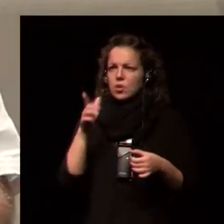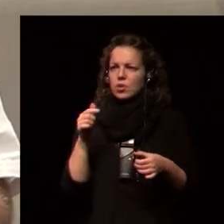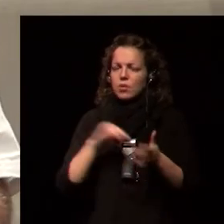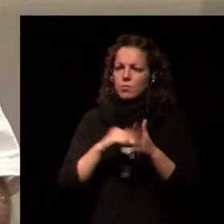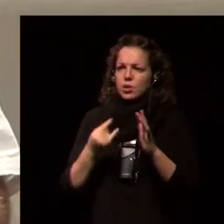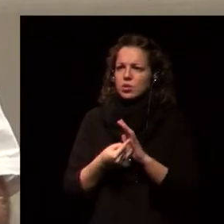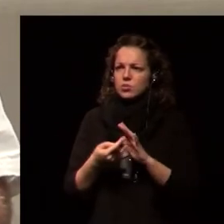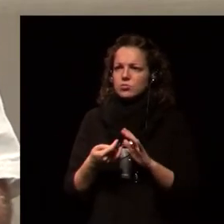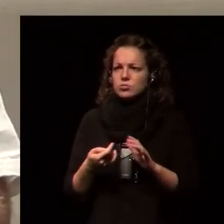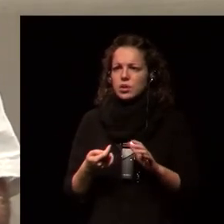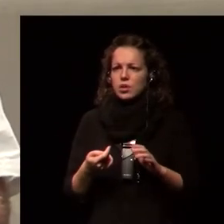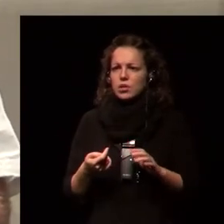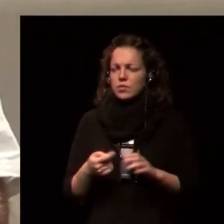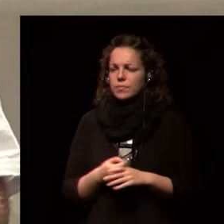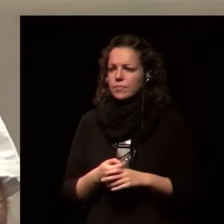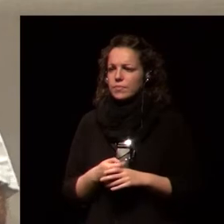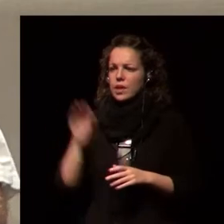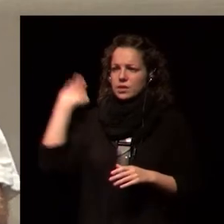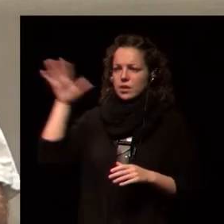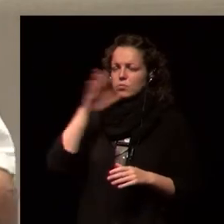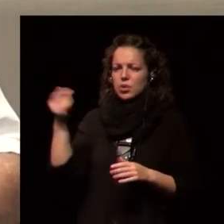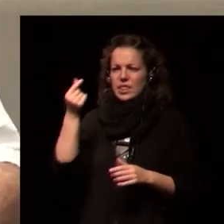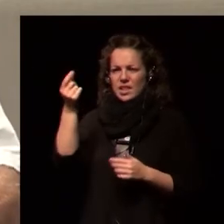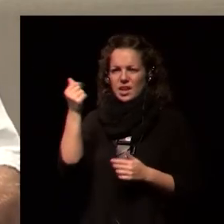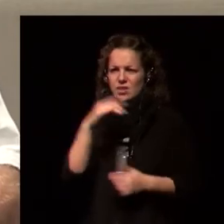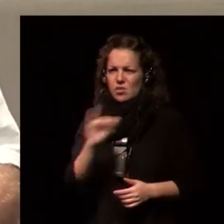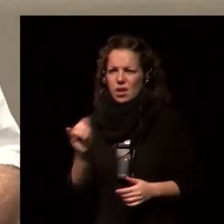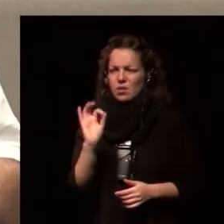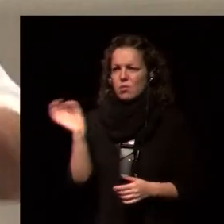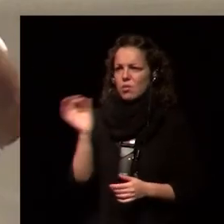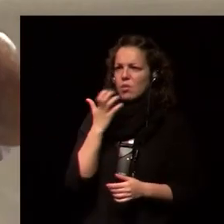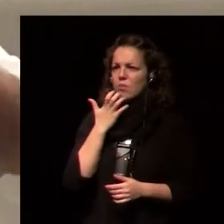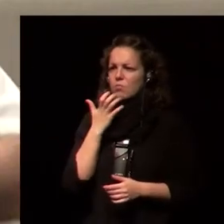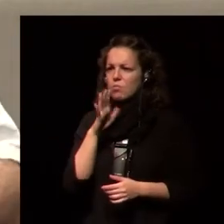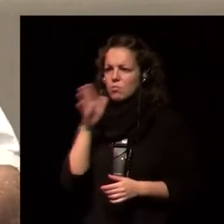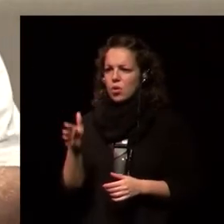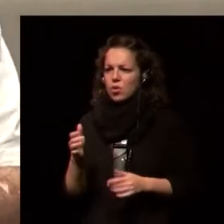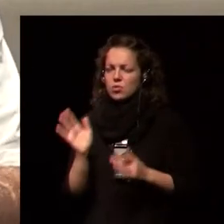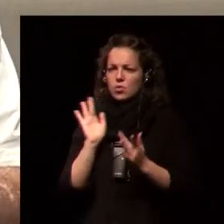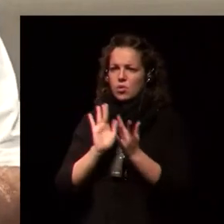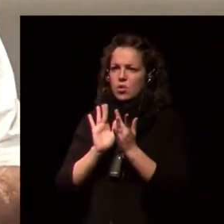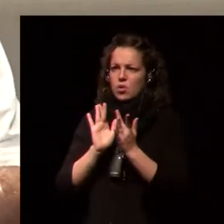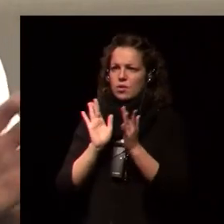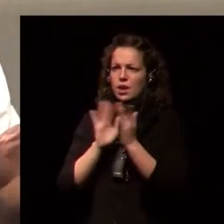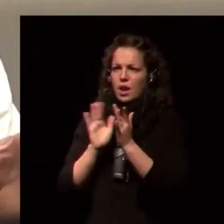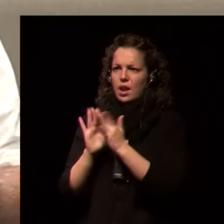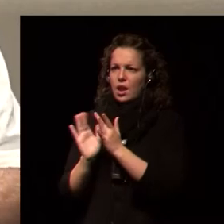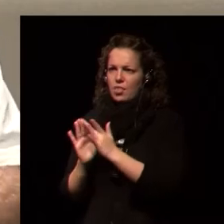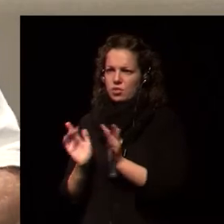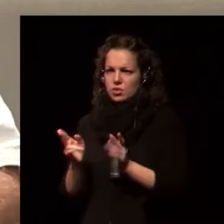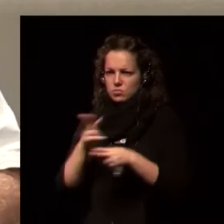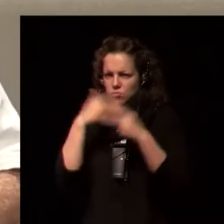exotizantes porque hay mucho dinero o porque hay mucho capital de relaciones públicas que se puede